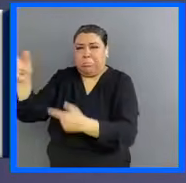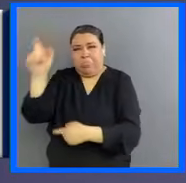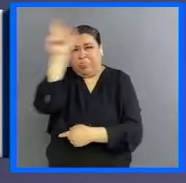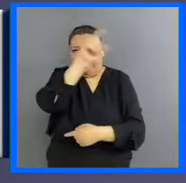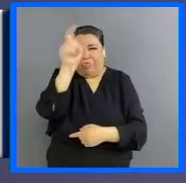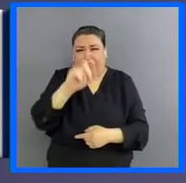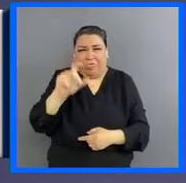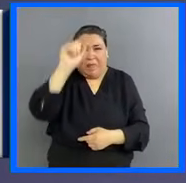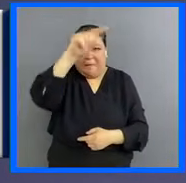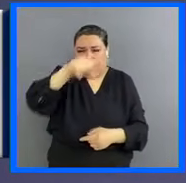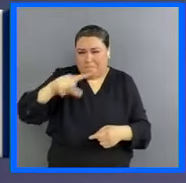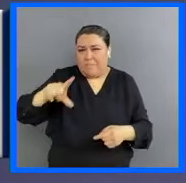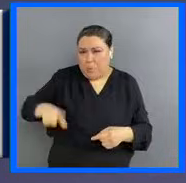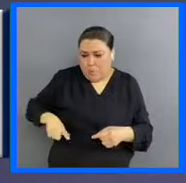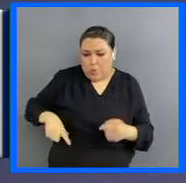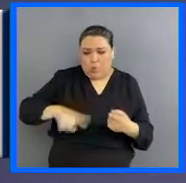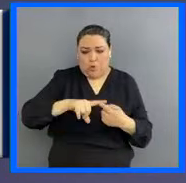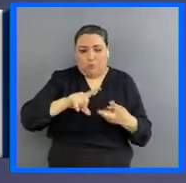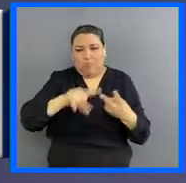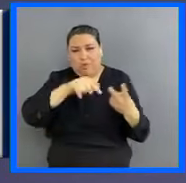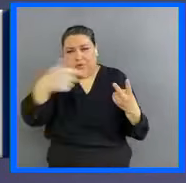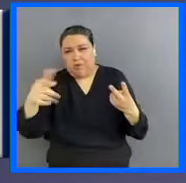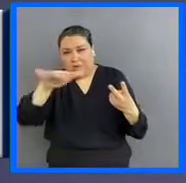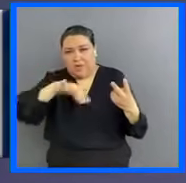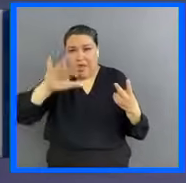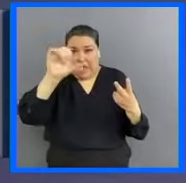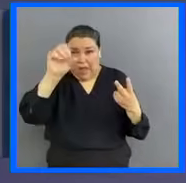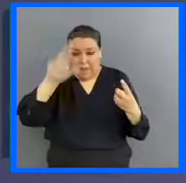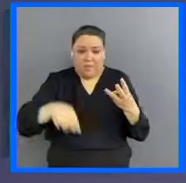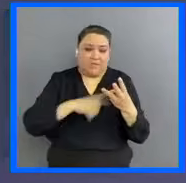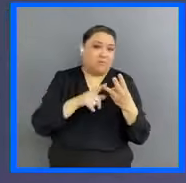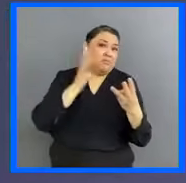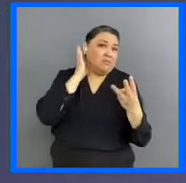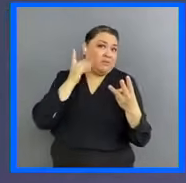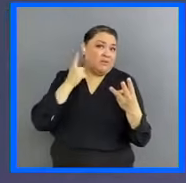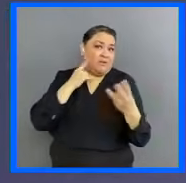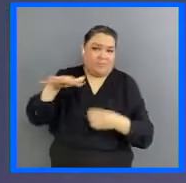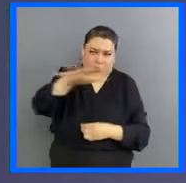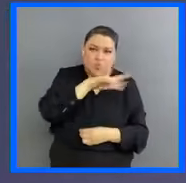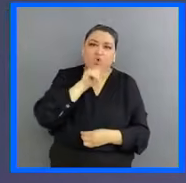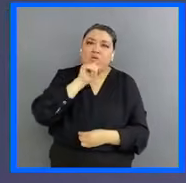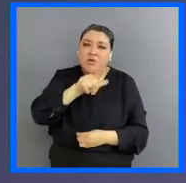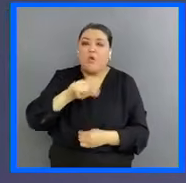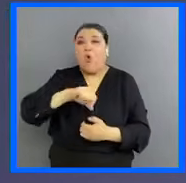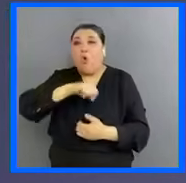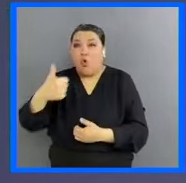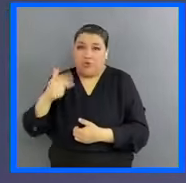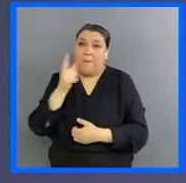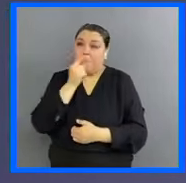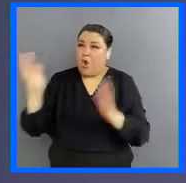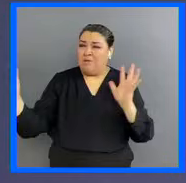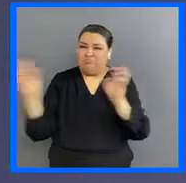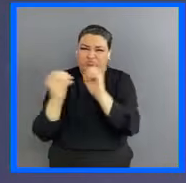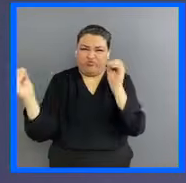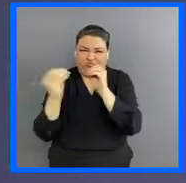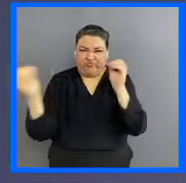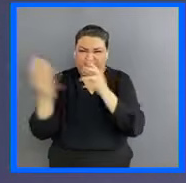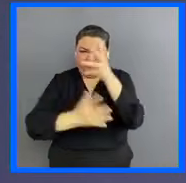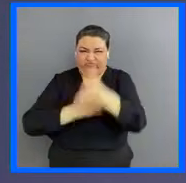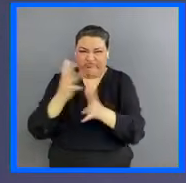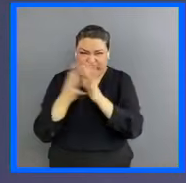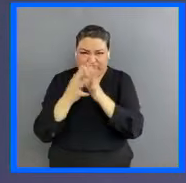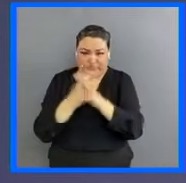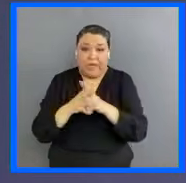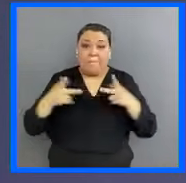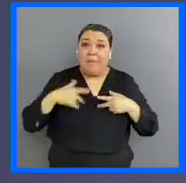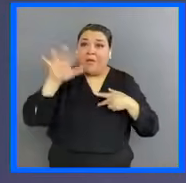la Plaza de Armas y el Congreso del Estado, así como enfrentamientos con la policía. Las personas detenidas son acusadas por